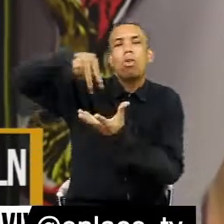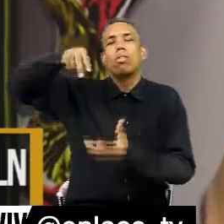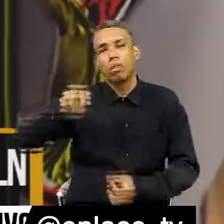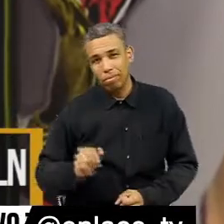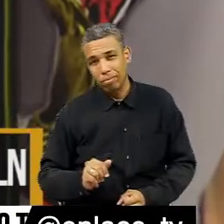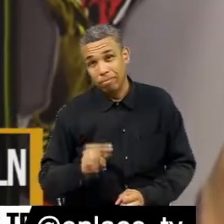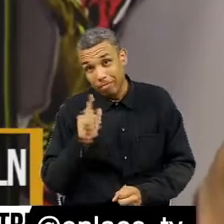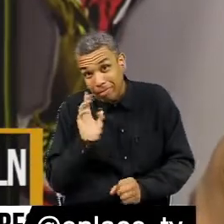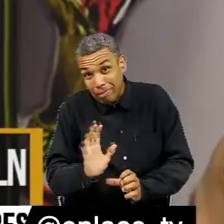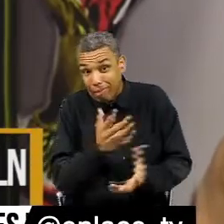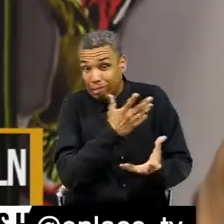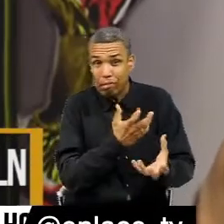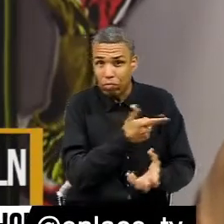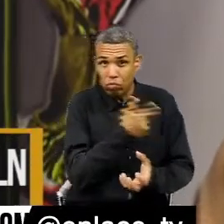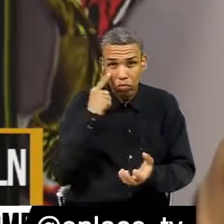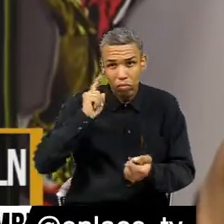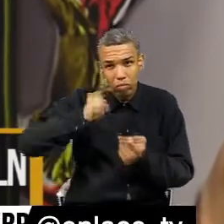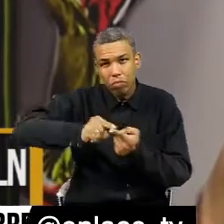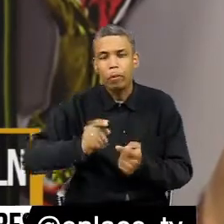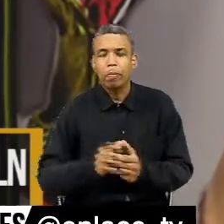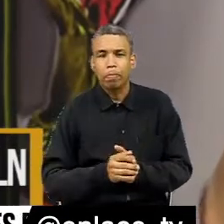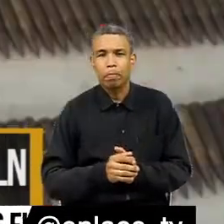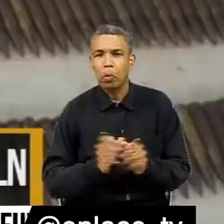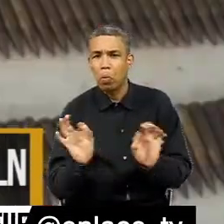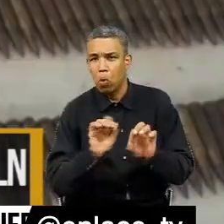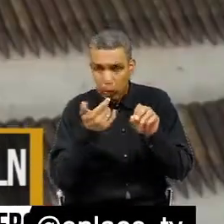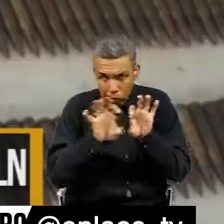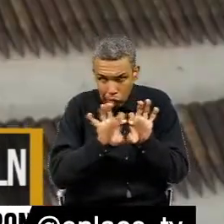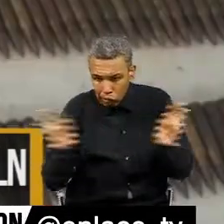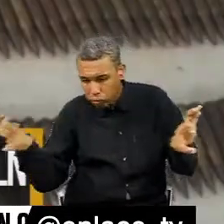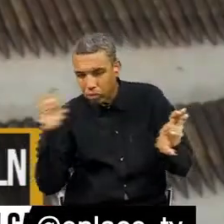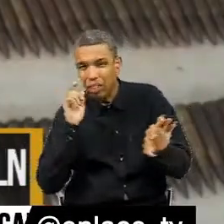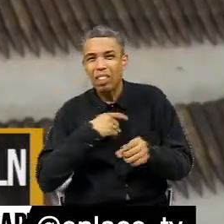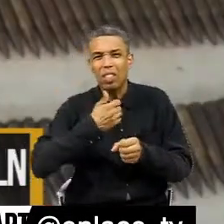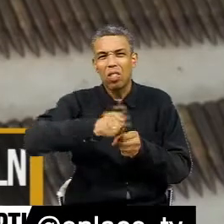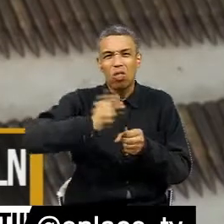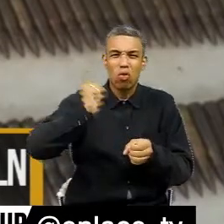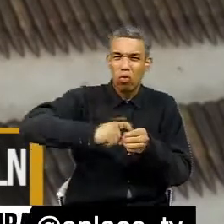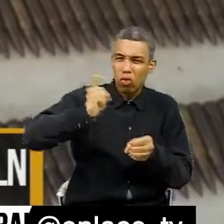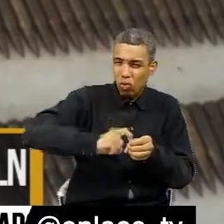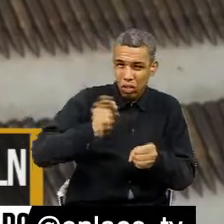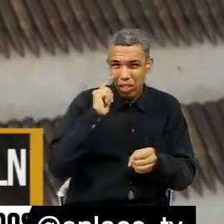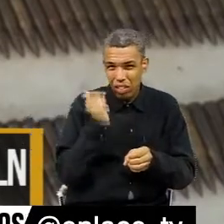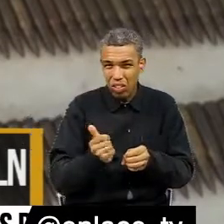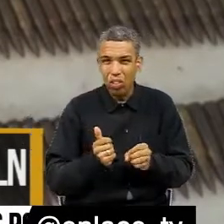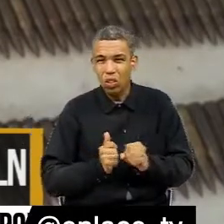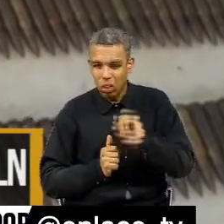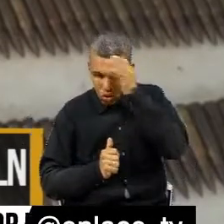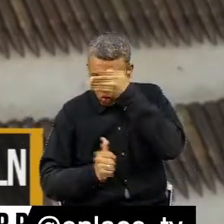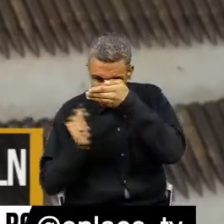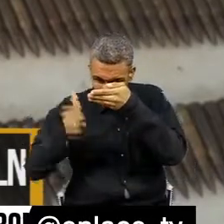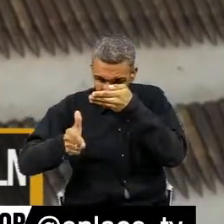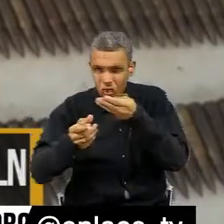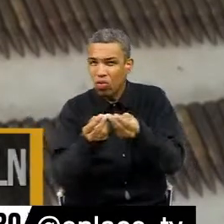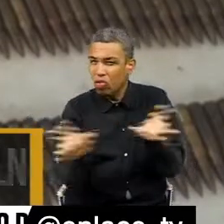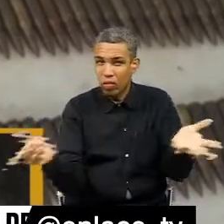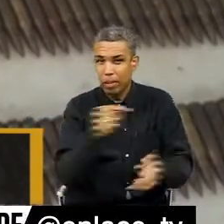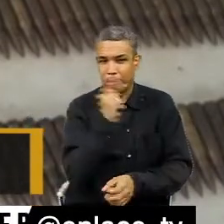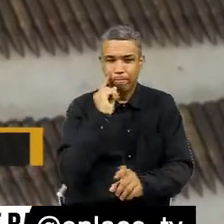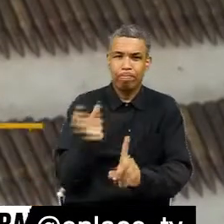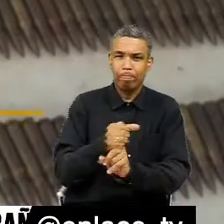abrir orificios dentro del tubo que transporta este líquido. Granadas artesanales, proveedores y una importante cantidad de cartuchos para fusiles